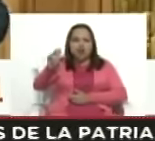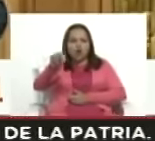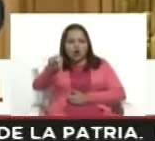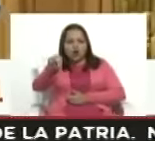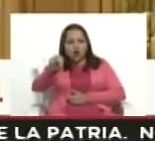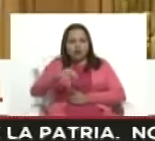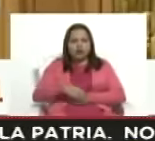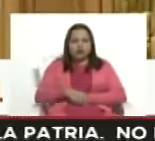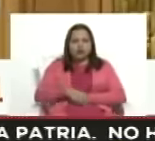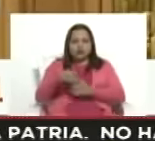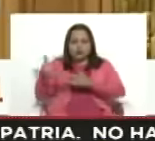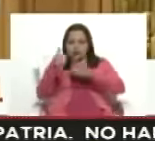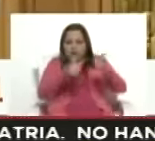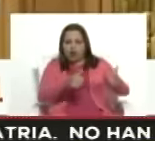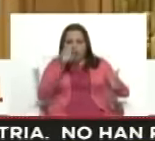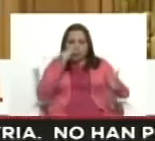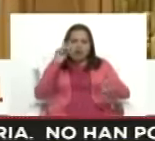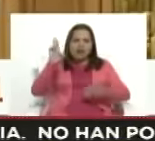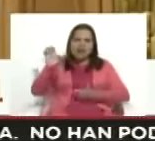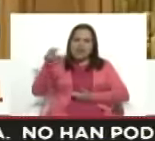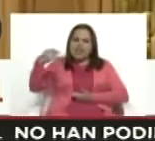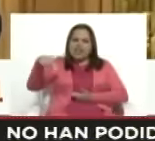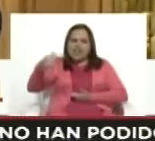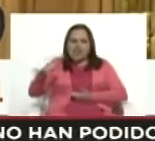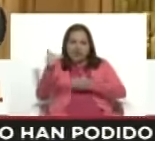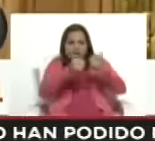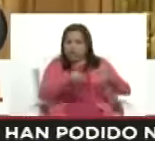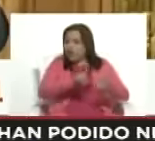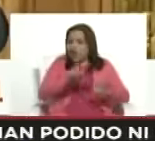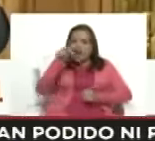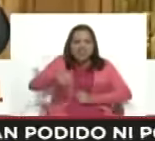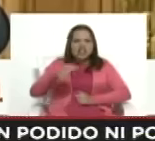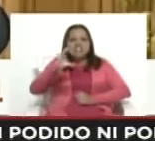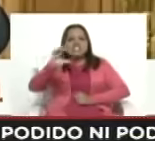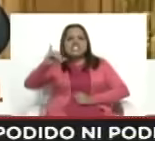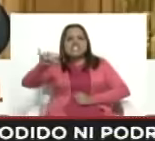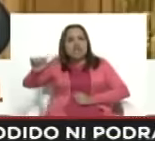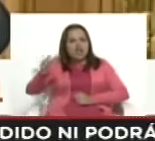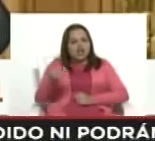que trajo a Alfredo Peña para acá? No, lo que vinieron fue a traer la CIA para acá.